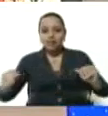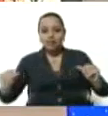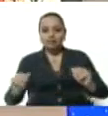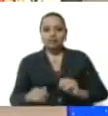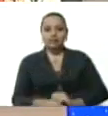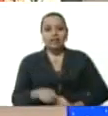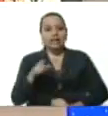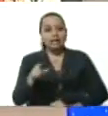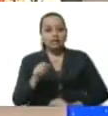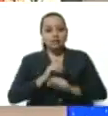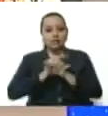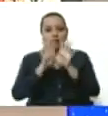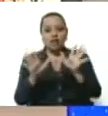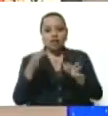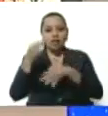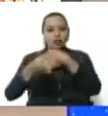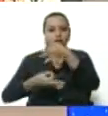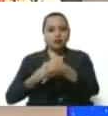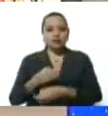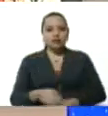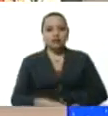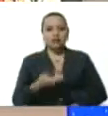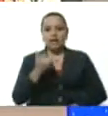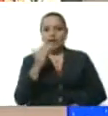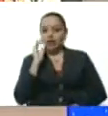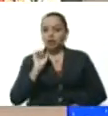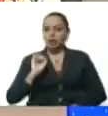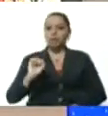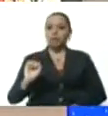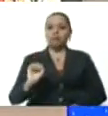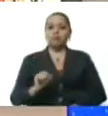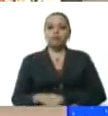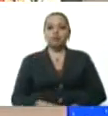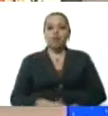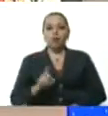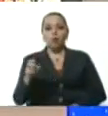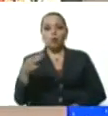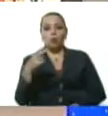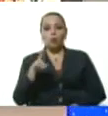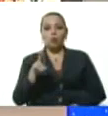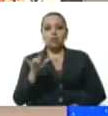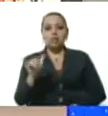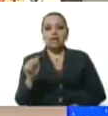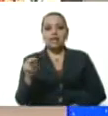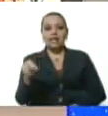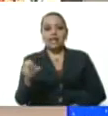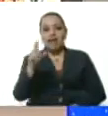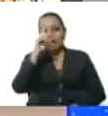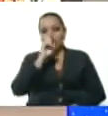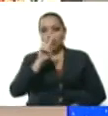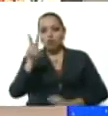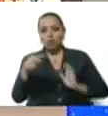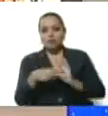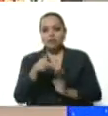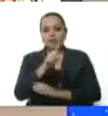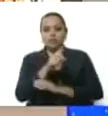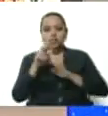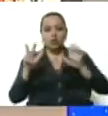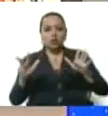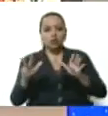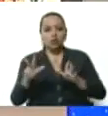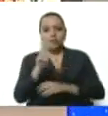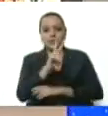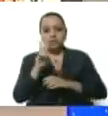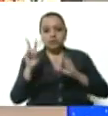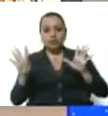muy preciso que contrapone luego Guyana cuando en el 2018, 29 de marzo de